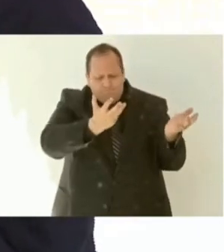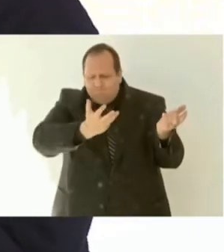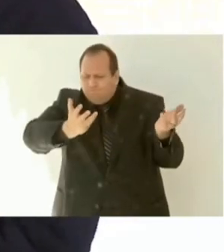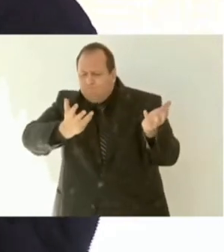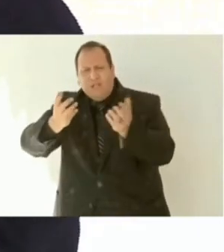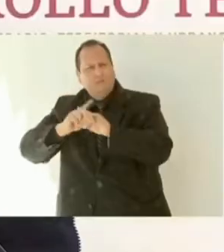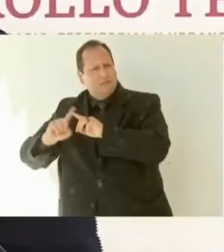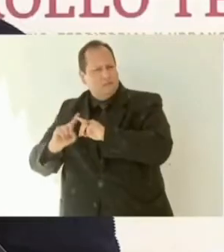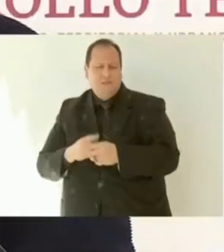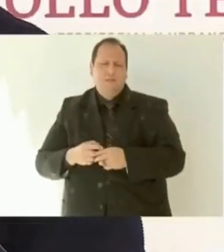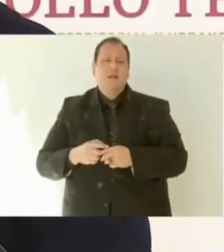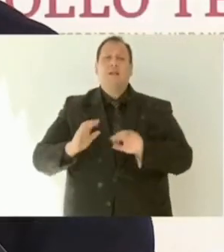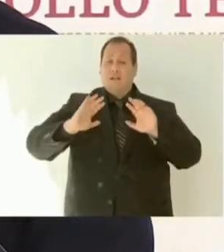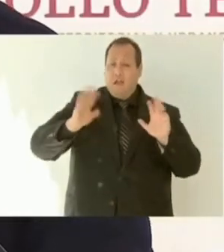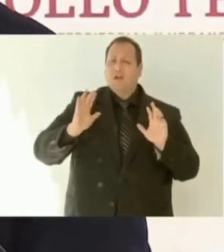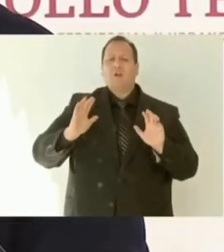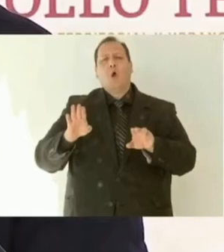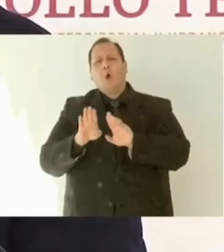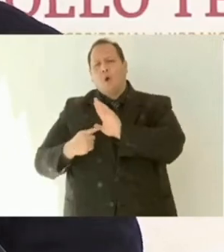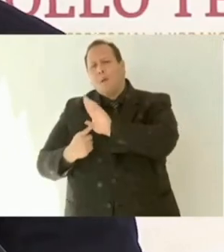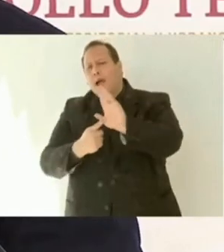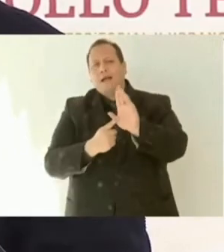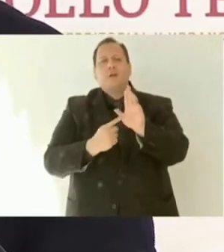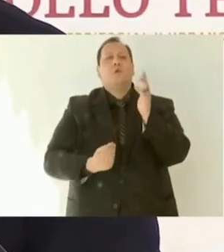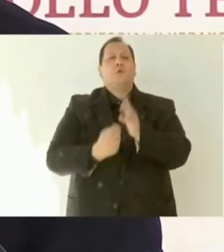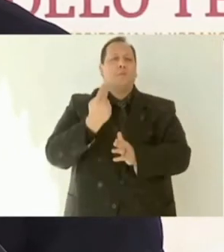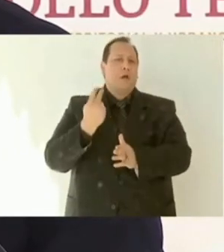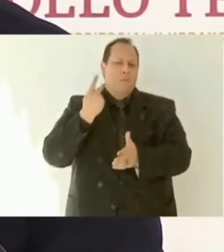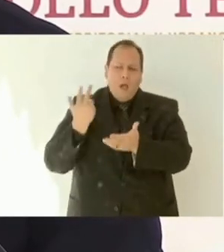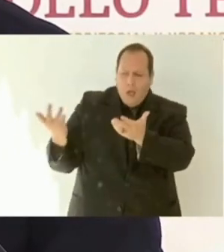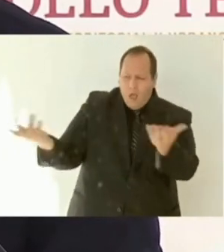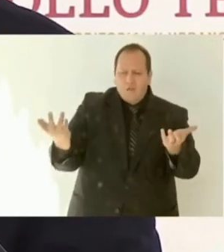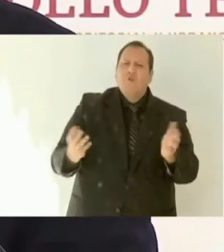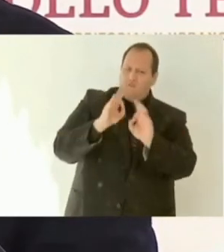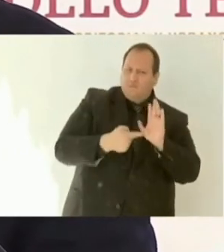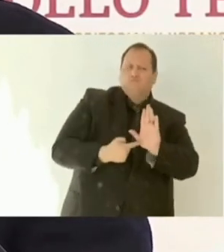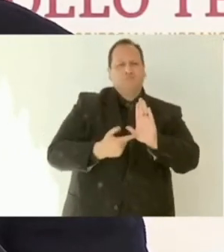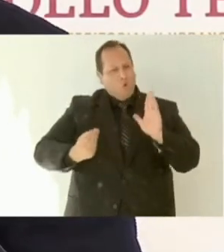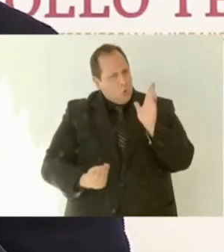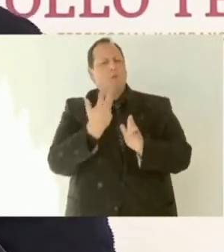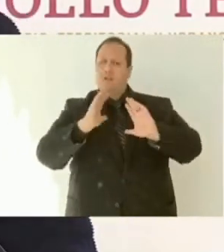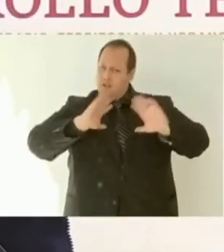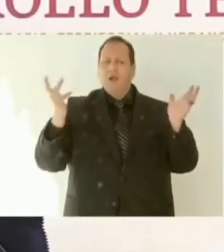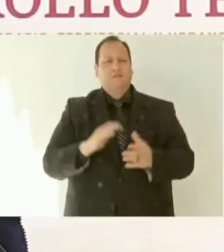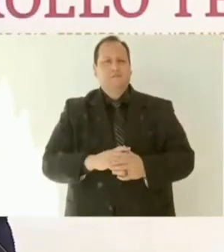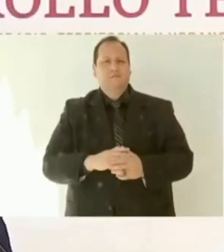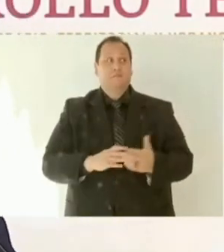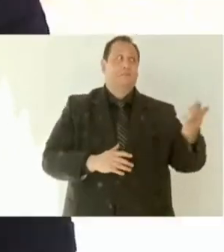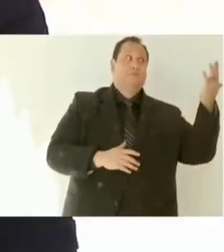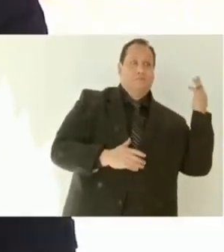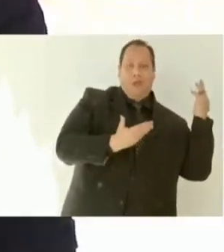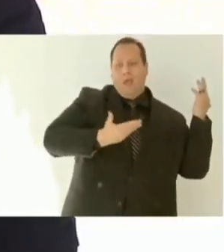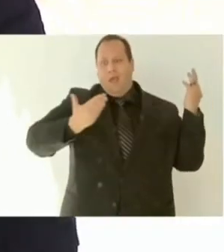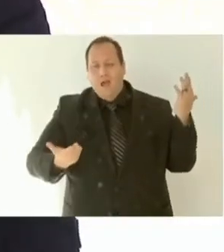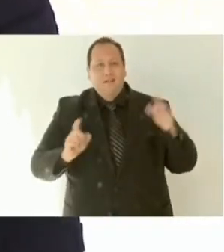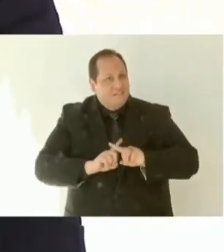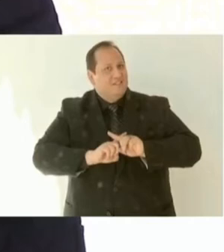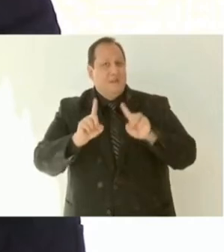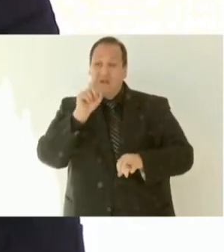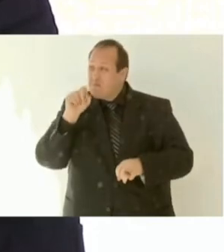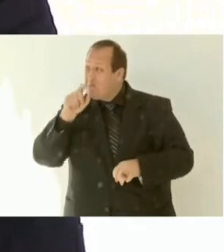crear una nueva forma de hacer política. Ya es distinto, no es más de lo